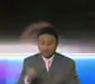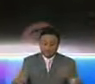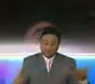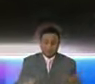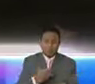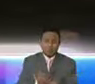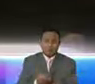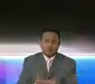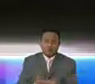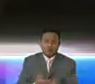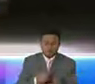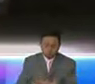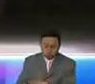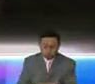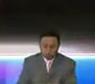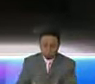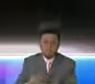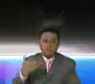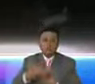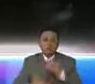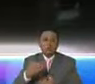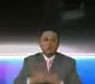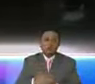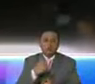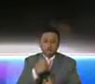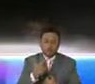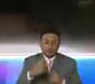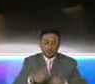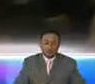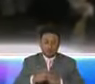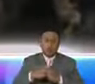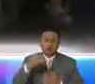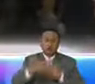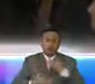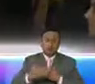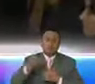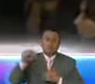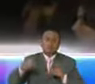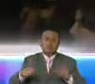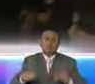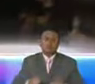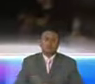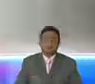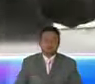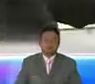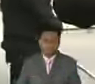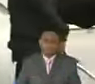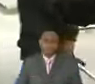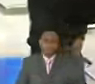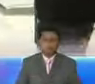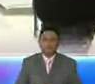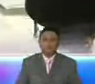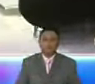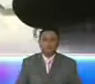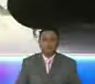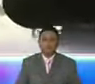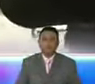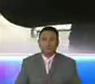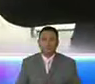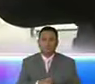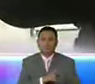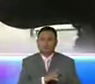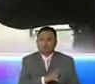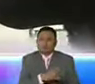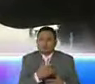las pruebas, el juez encargado del caso determinará si se inicia o no un juicio penal. Esa fue una intervención